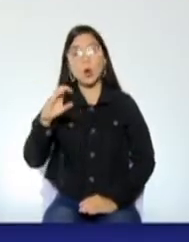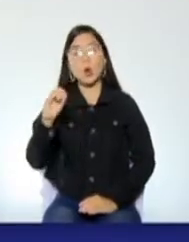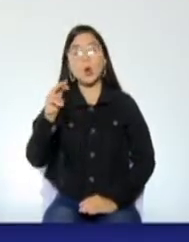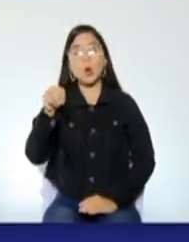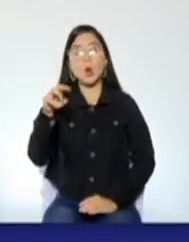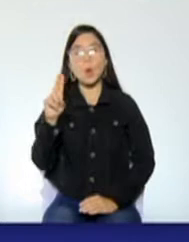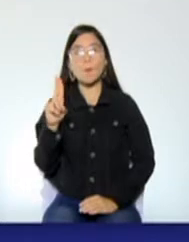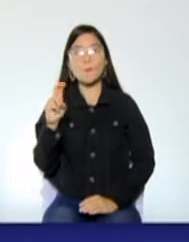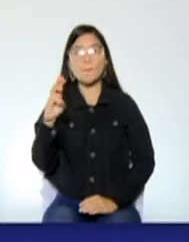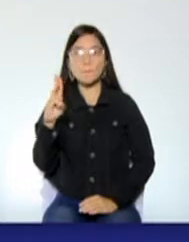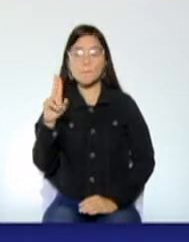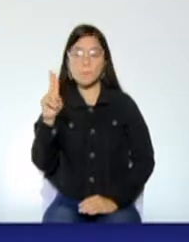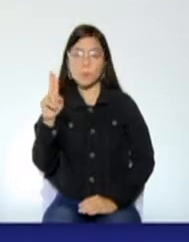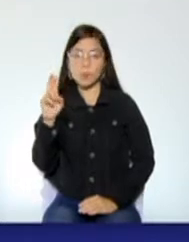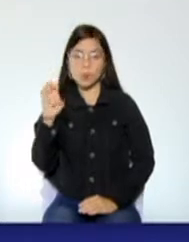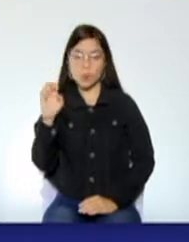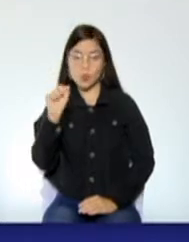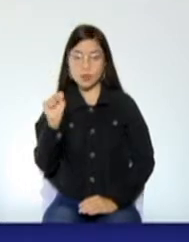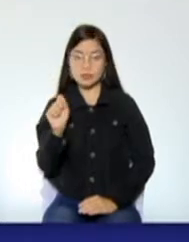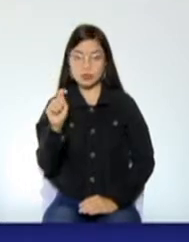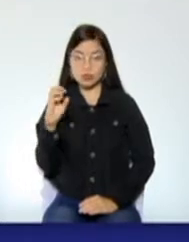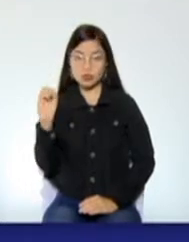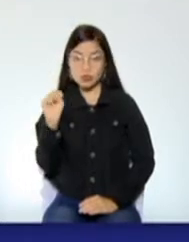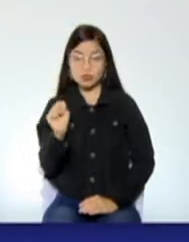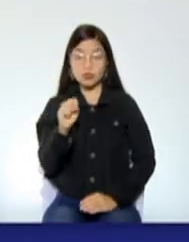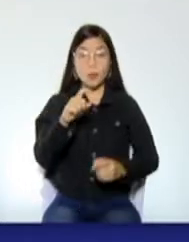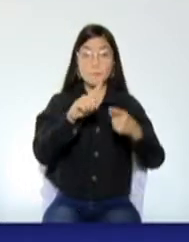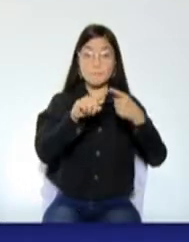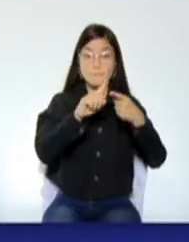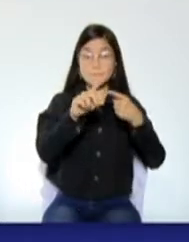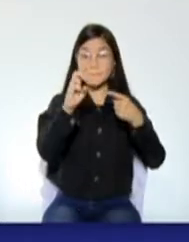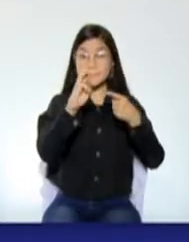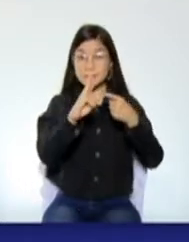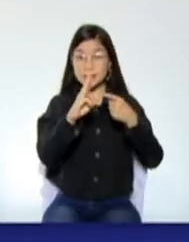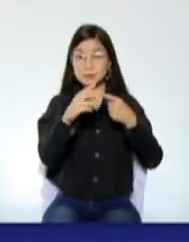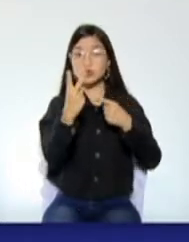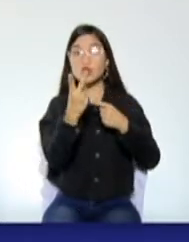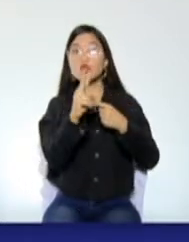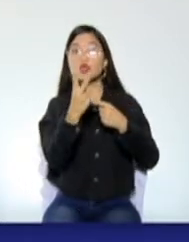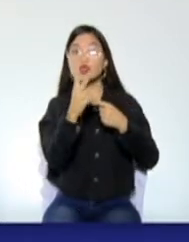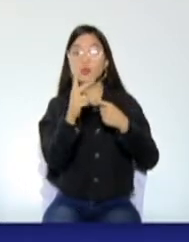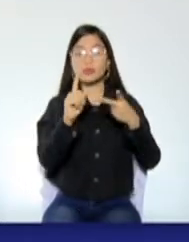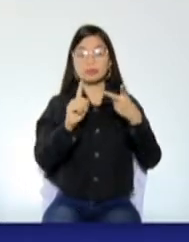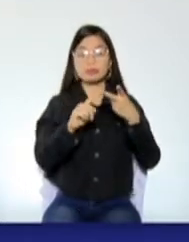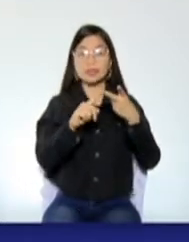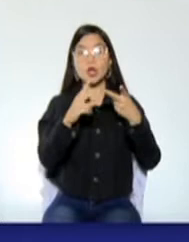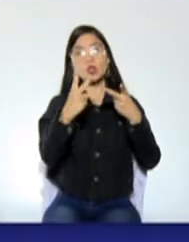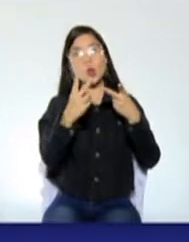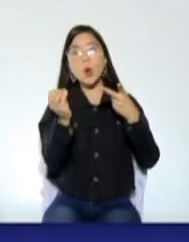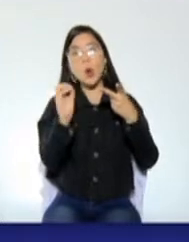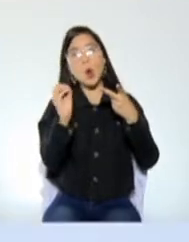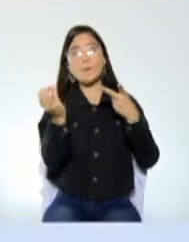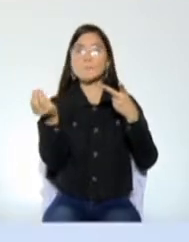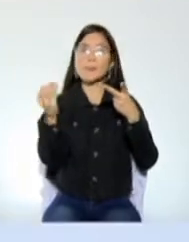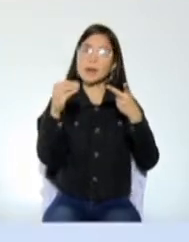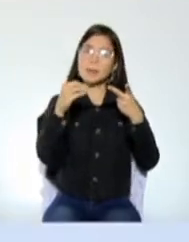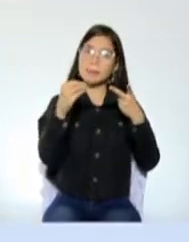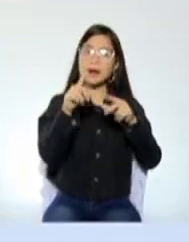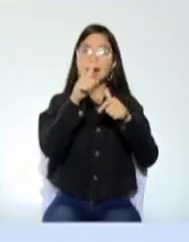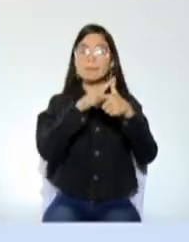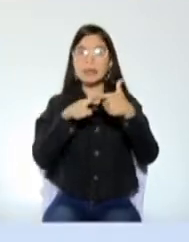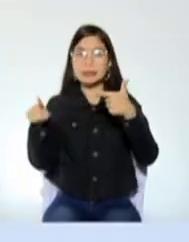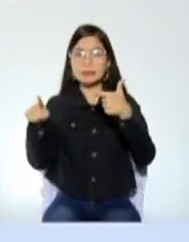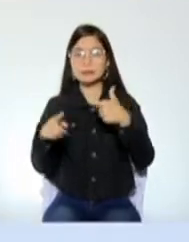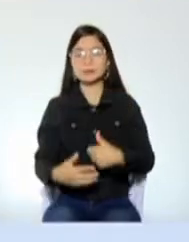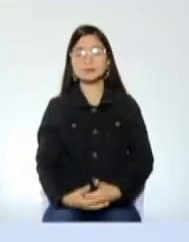dos valores que lo dividen solamente, a diferencia de los números compuestos, que son aquellos que tienen más de dos valores que los dividen.